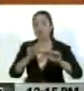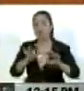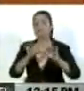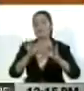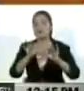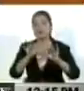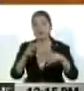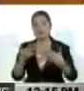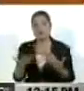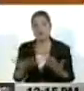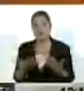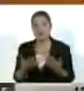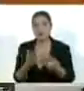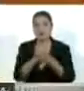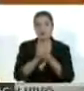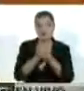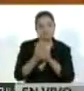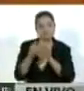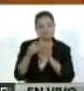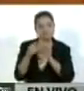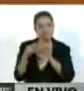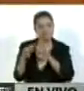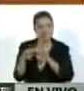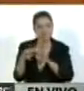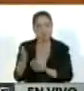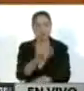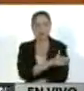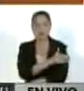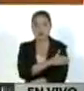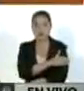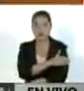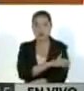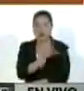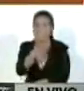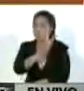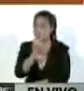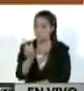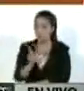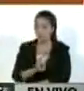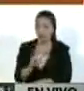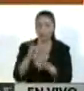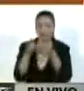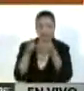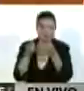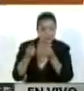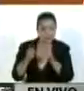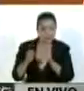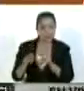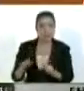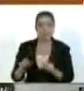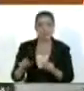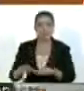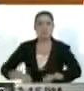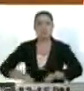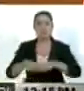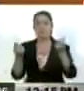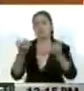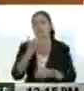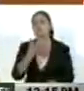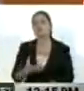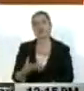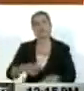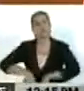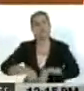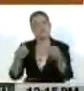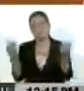con mafias relacionadas a la derecha venezolana, en un intento por empañar las navidades.